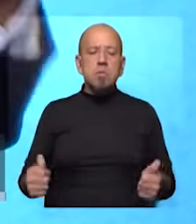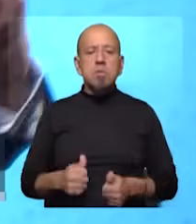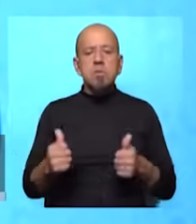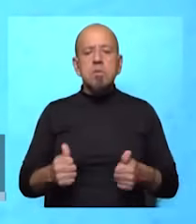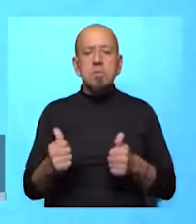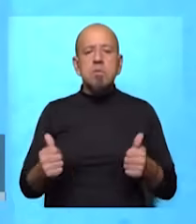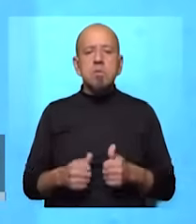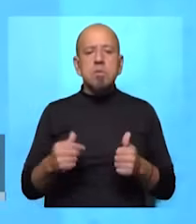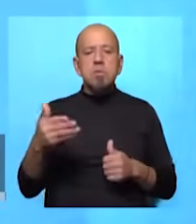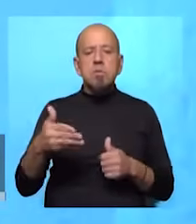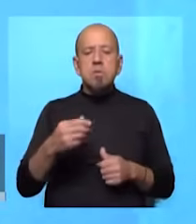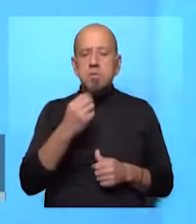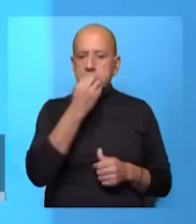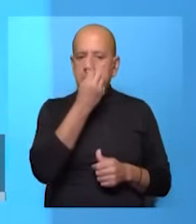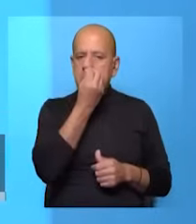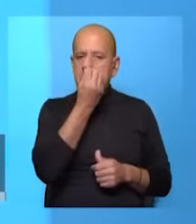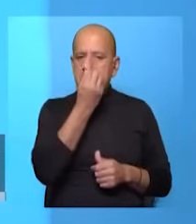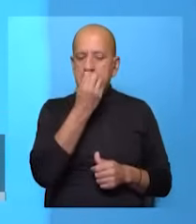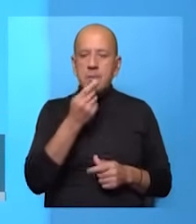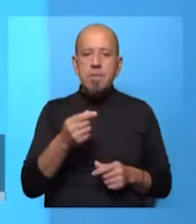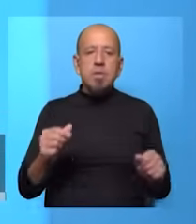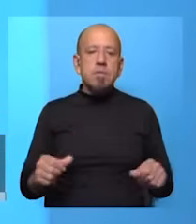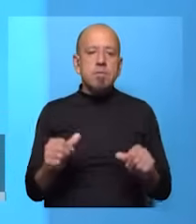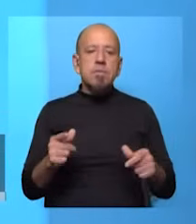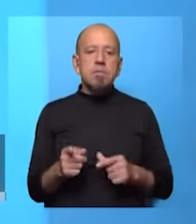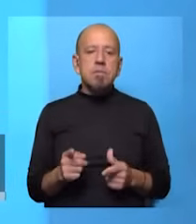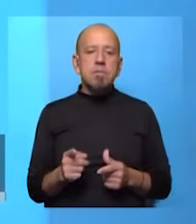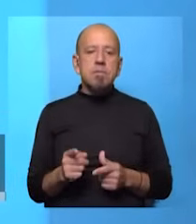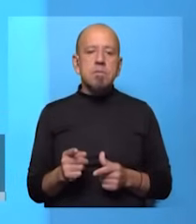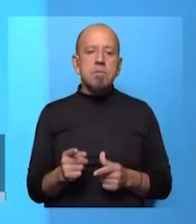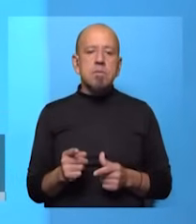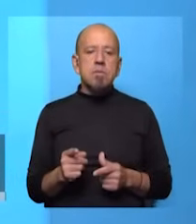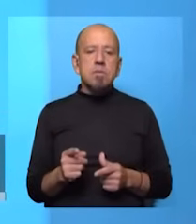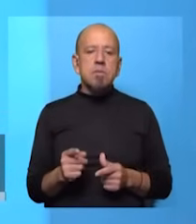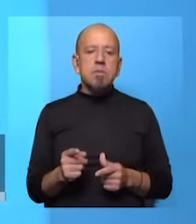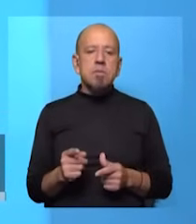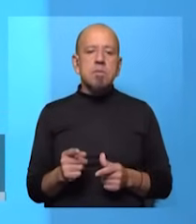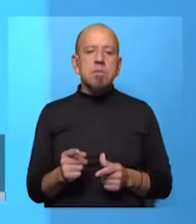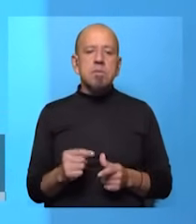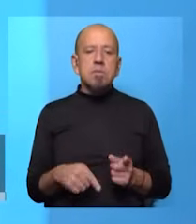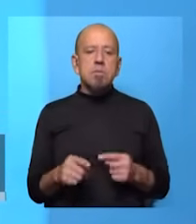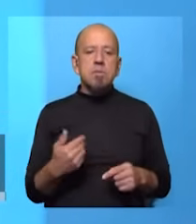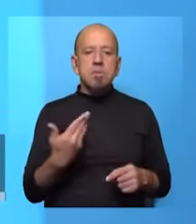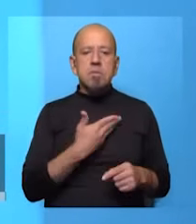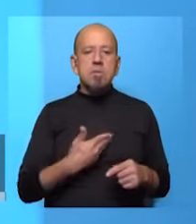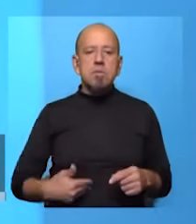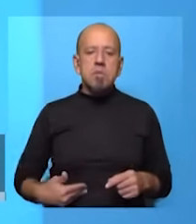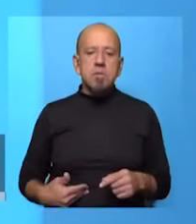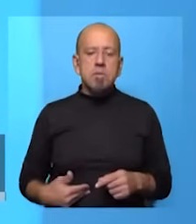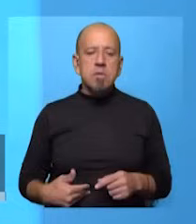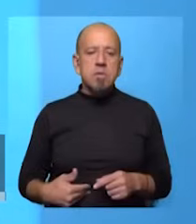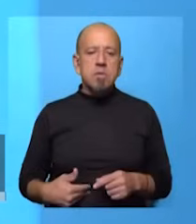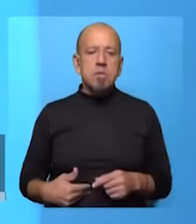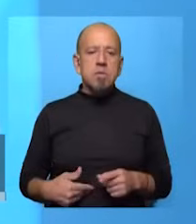participando en distintos eventos cómo lo ves eso no va a ser eh el presidente va a participar